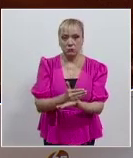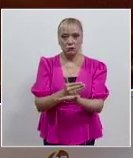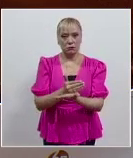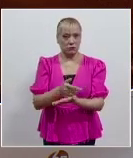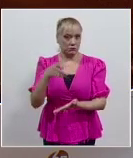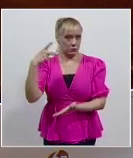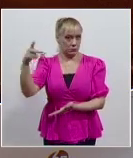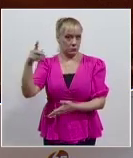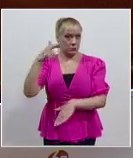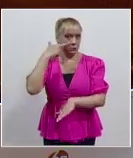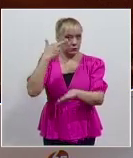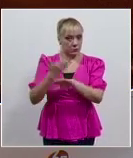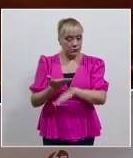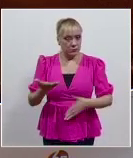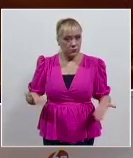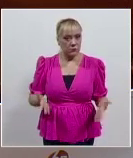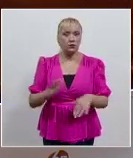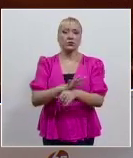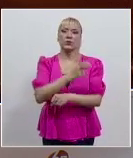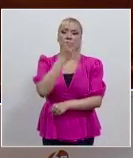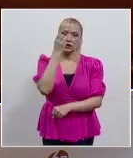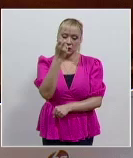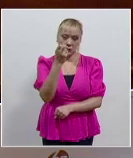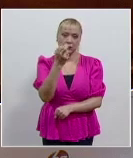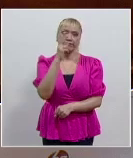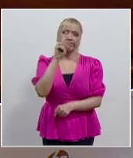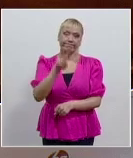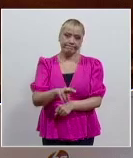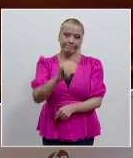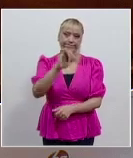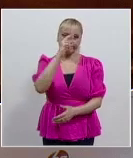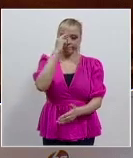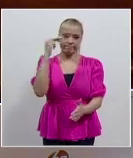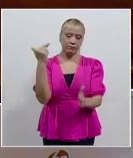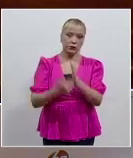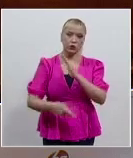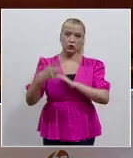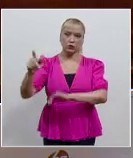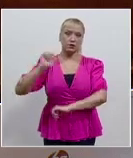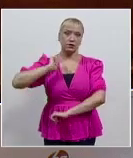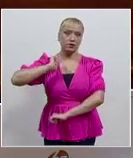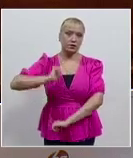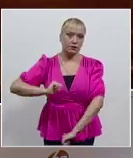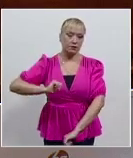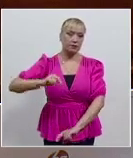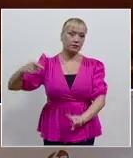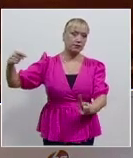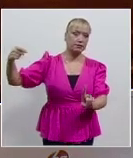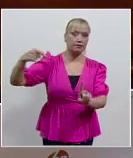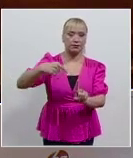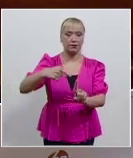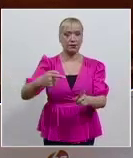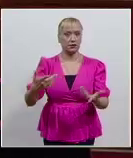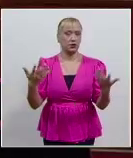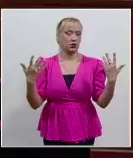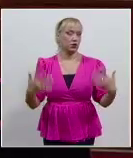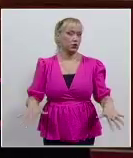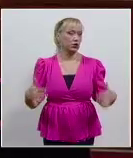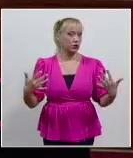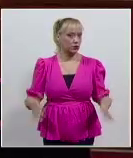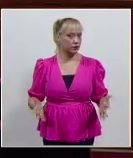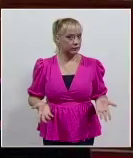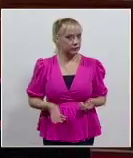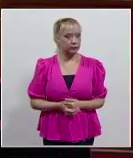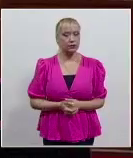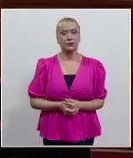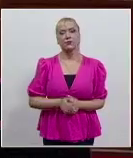sus facultades, por lo que se ha vulnerado su ámbito competencial en el grado más intenso. Estamos